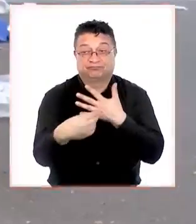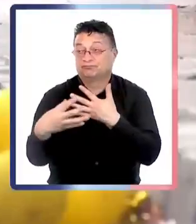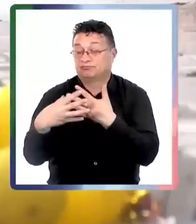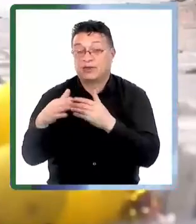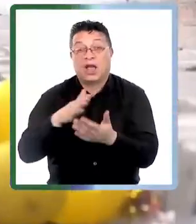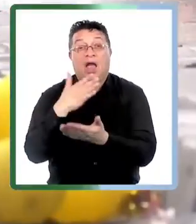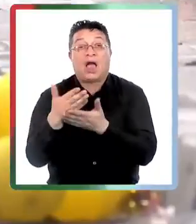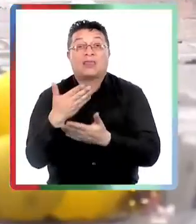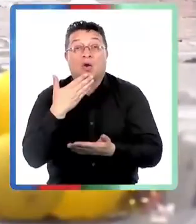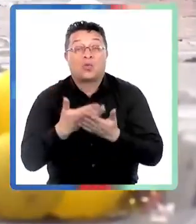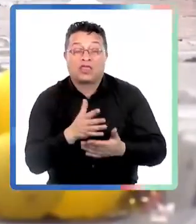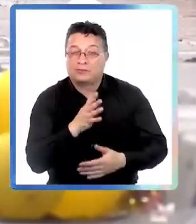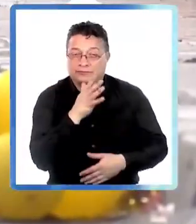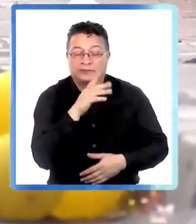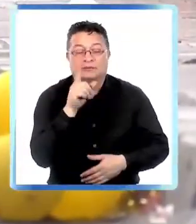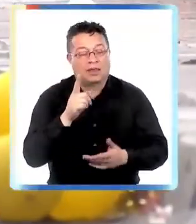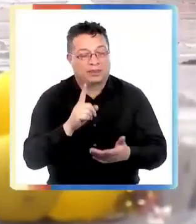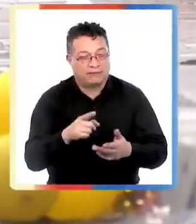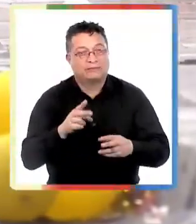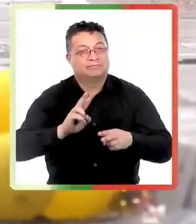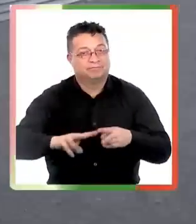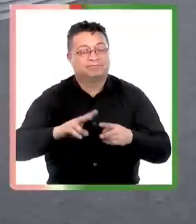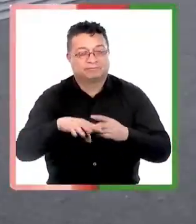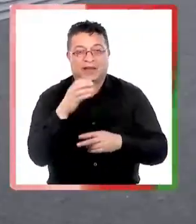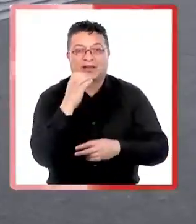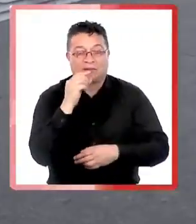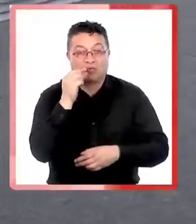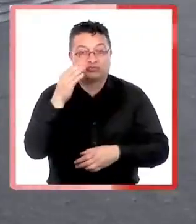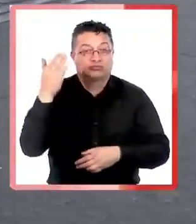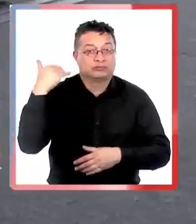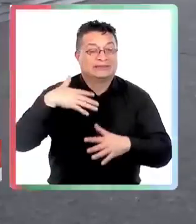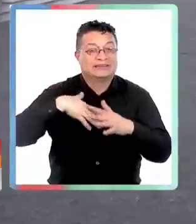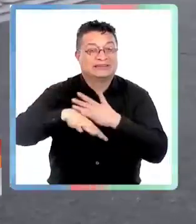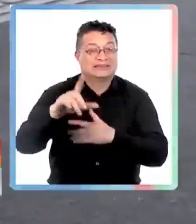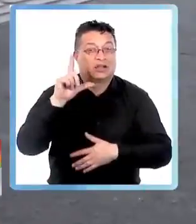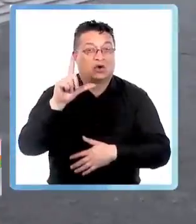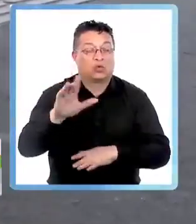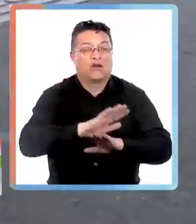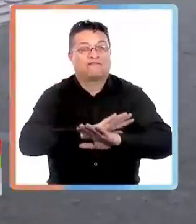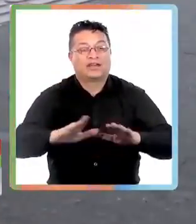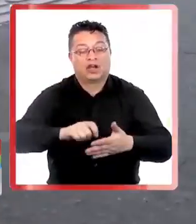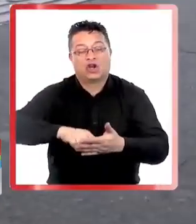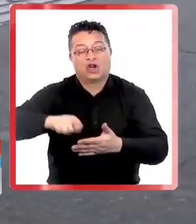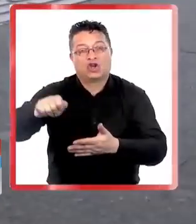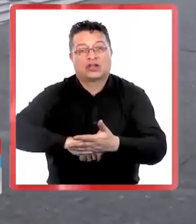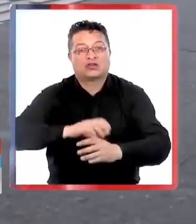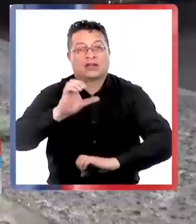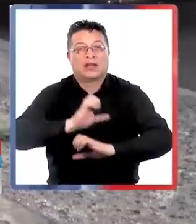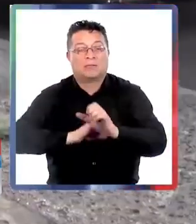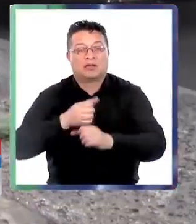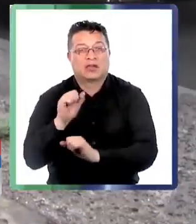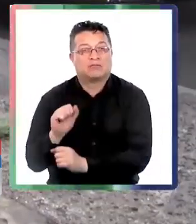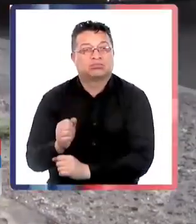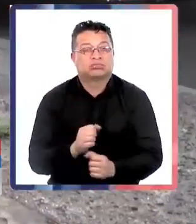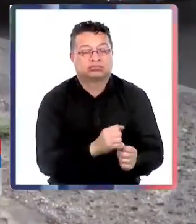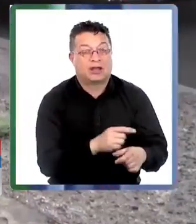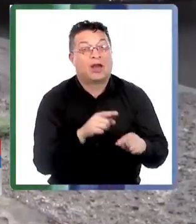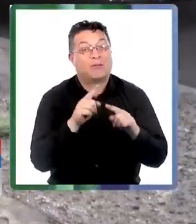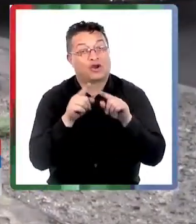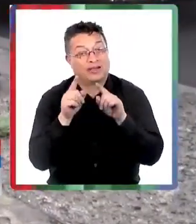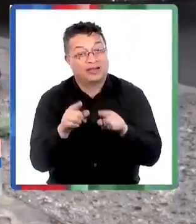comuna no se sabe hasta cuándo. Una realidad que debe afrontar Antofagasta luego de que el pasado 15 de julio terminara el contrato con la empresa de